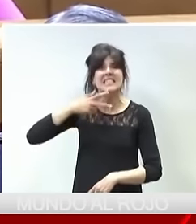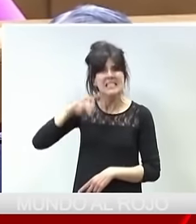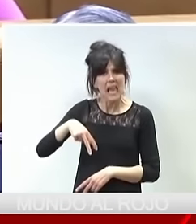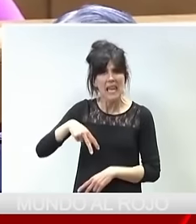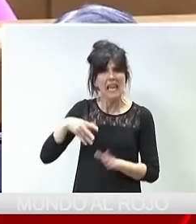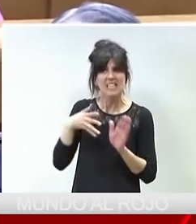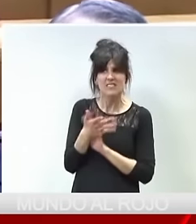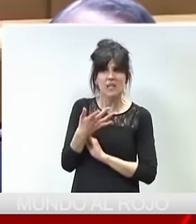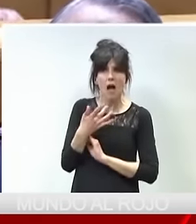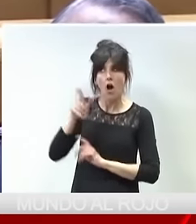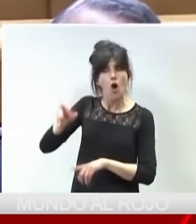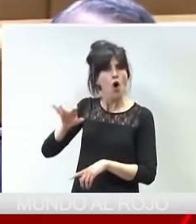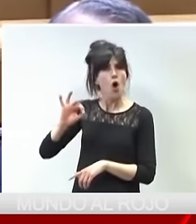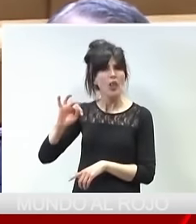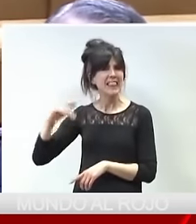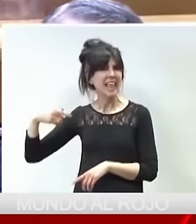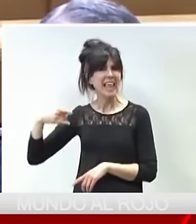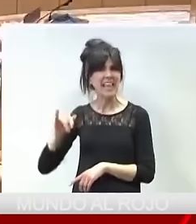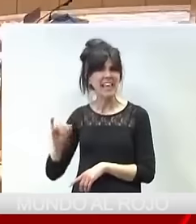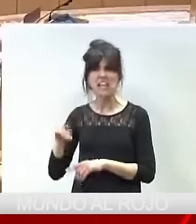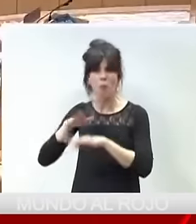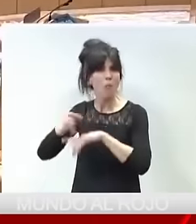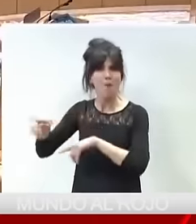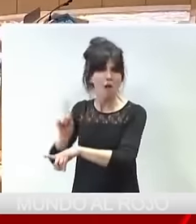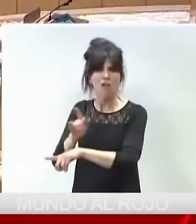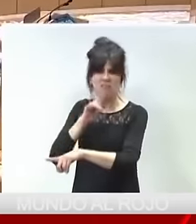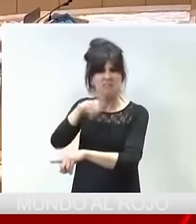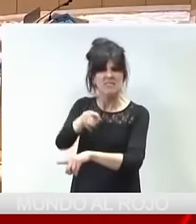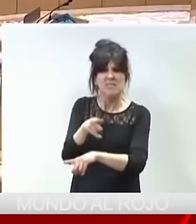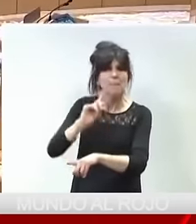no inculpar a Otegi? Muchas gracias.